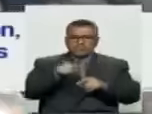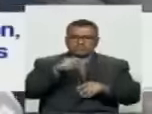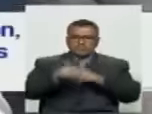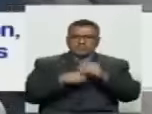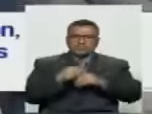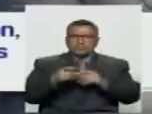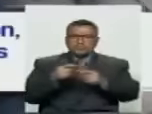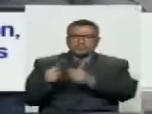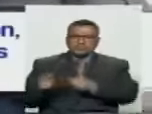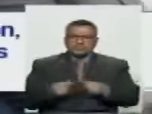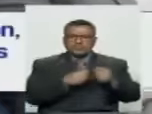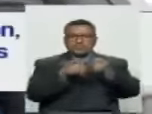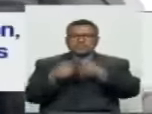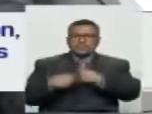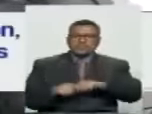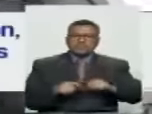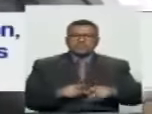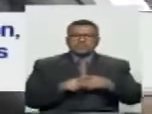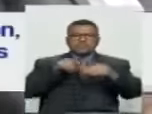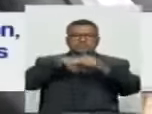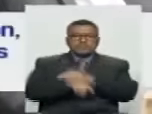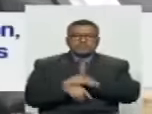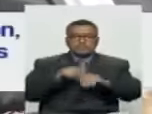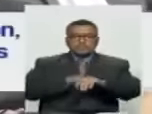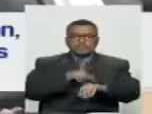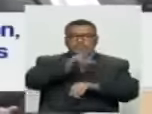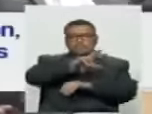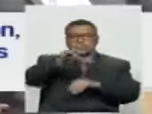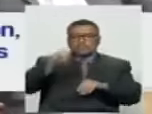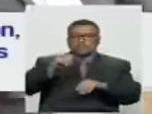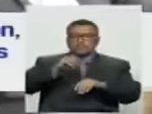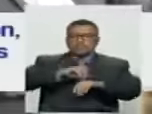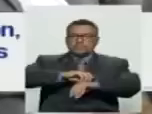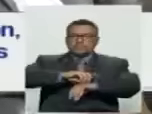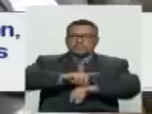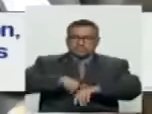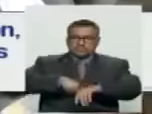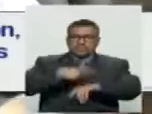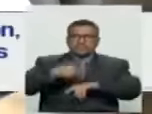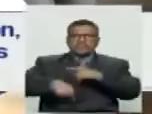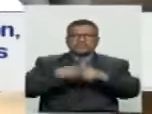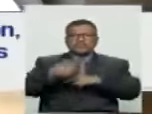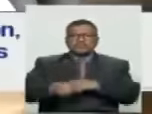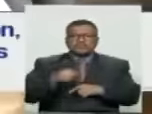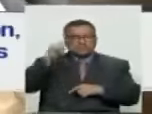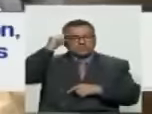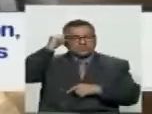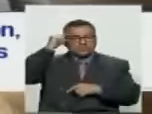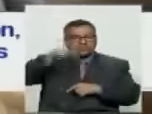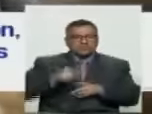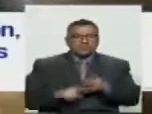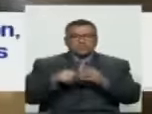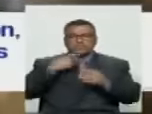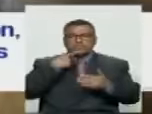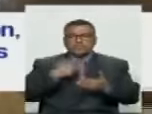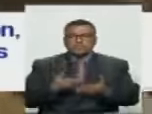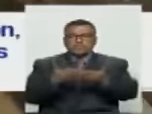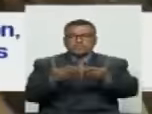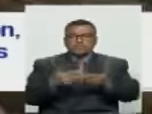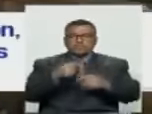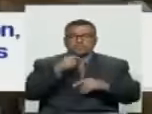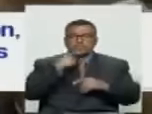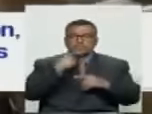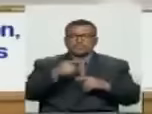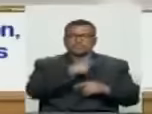contencioso administrativa dentro del lapso de 30 días continuos contados a partir de la fecha de la notificación. Es todo,